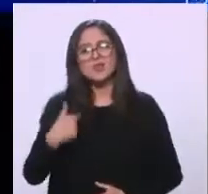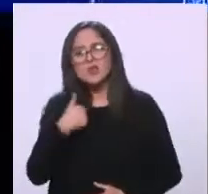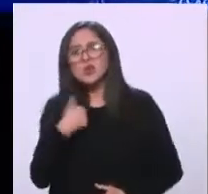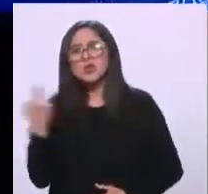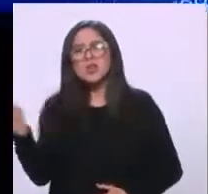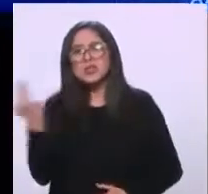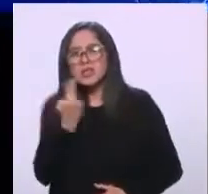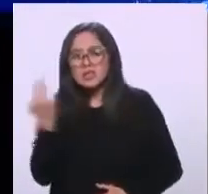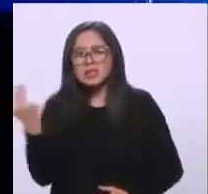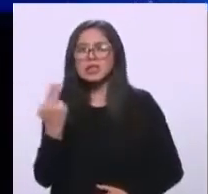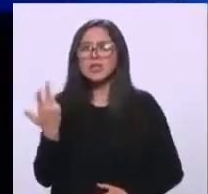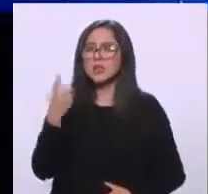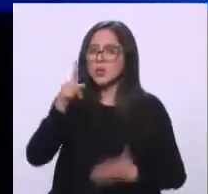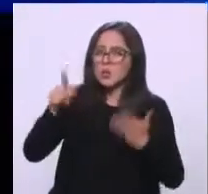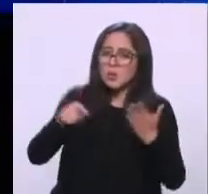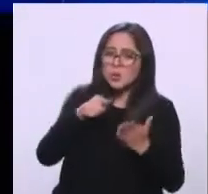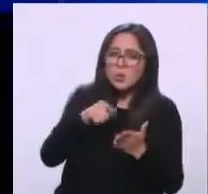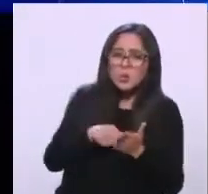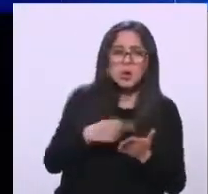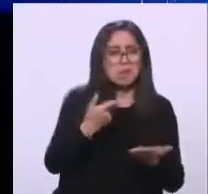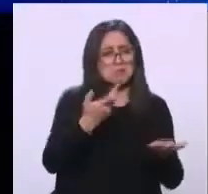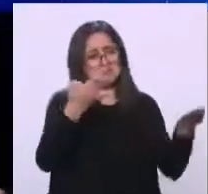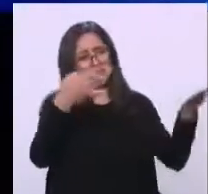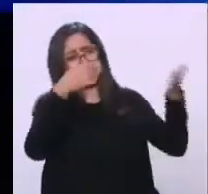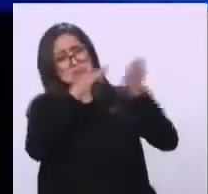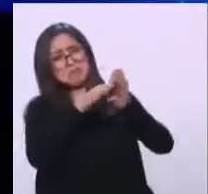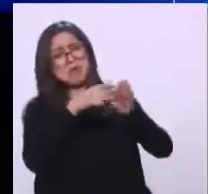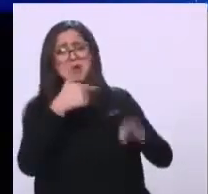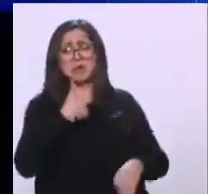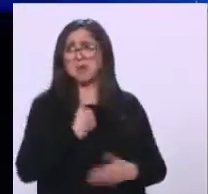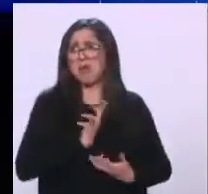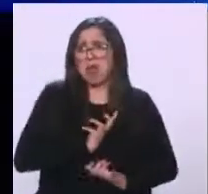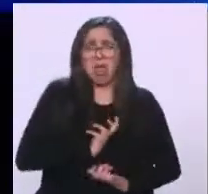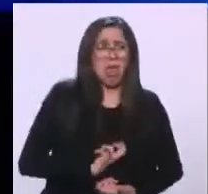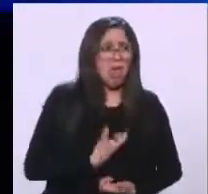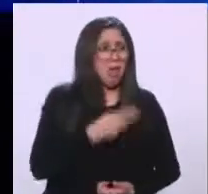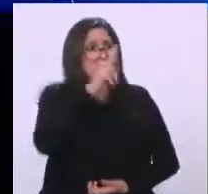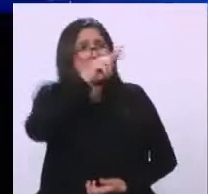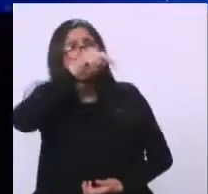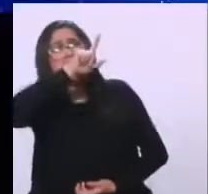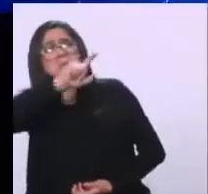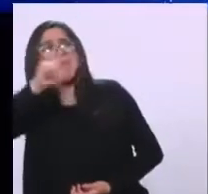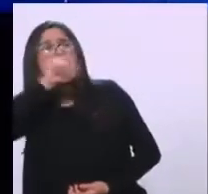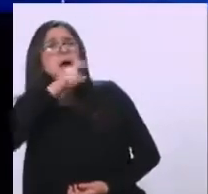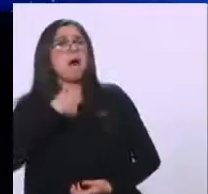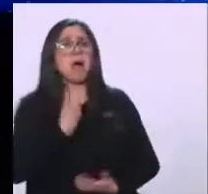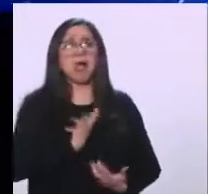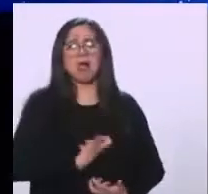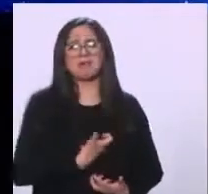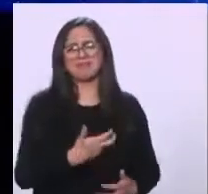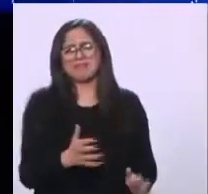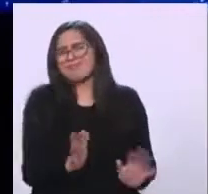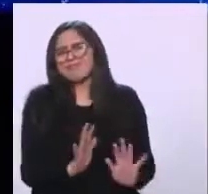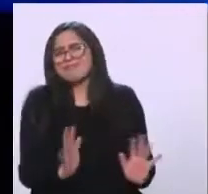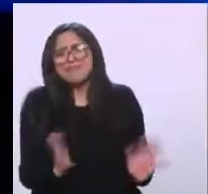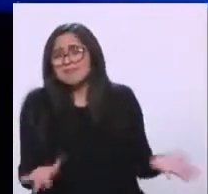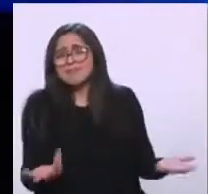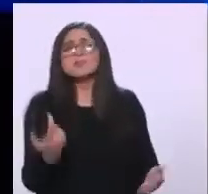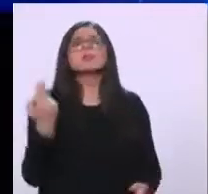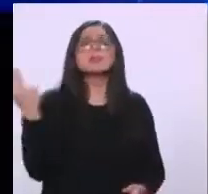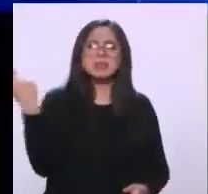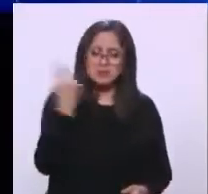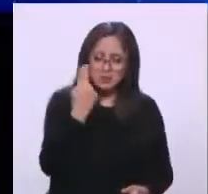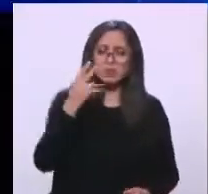los espacios, no tanto por el espacio en sí, a mí no me espanta que pinten, no es eso, esa no es mi cuestionamiento, sino mantener